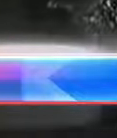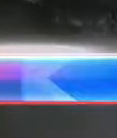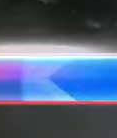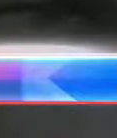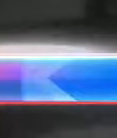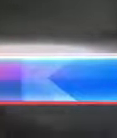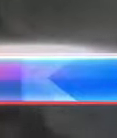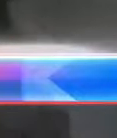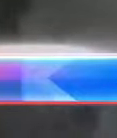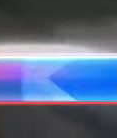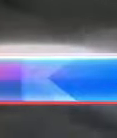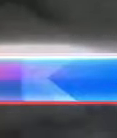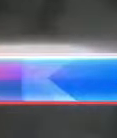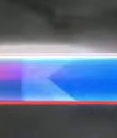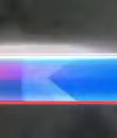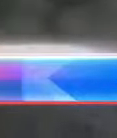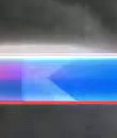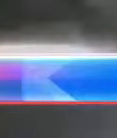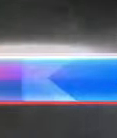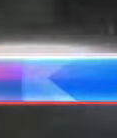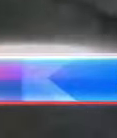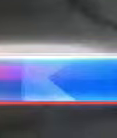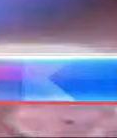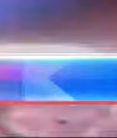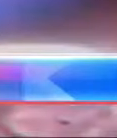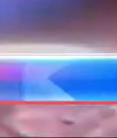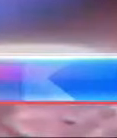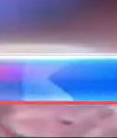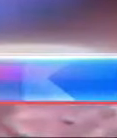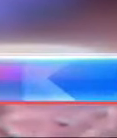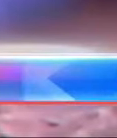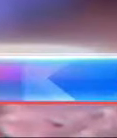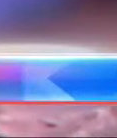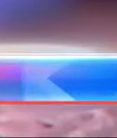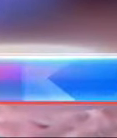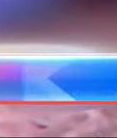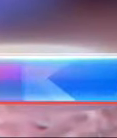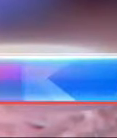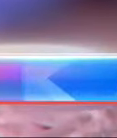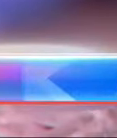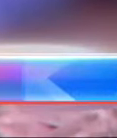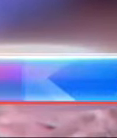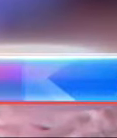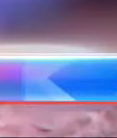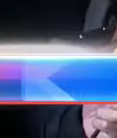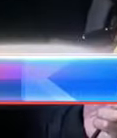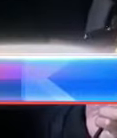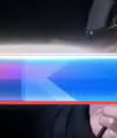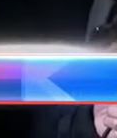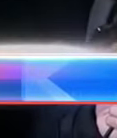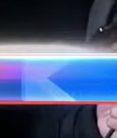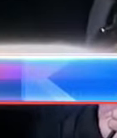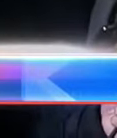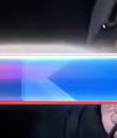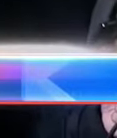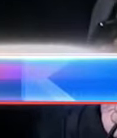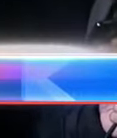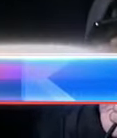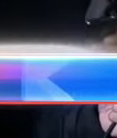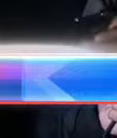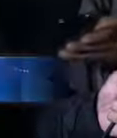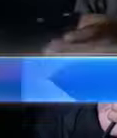palabras, habría sacado una pistola descargando más de una docena de proyectiles sobre la humanidad de la mujer. Ella se separó más